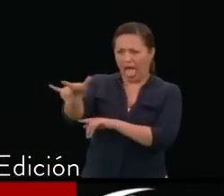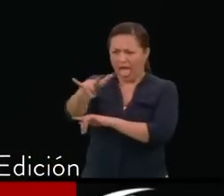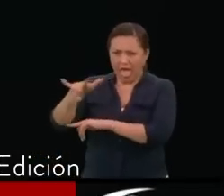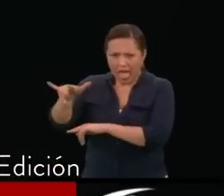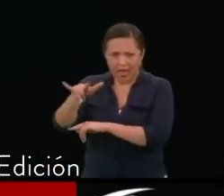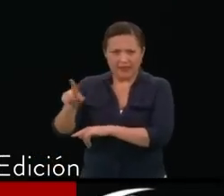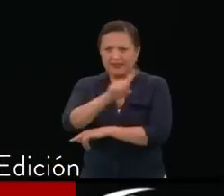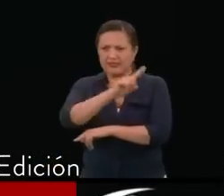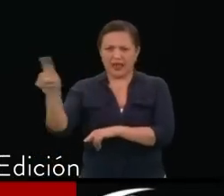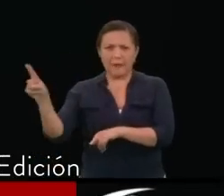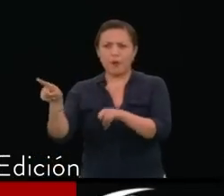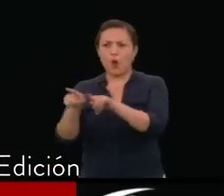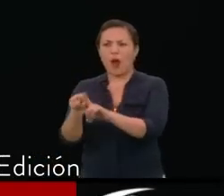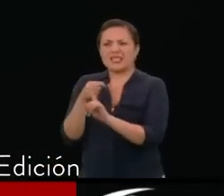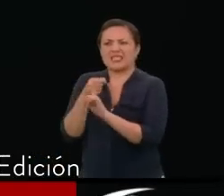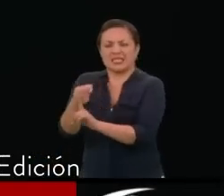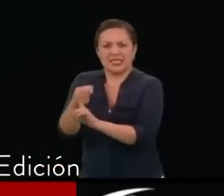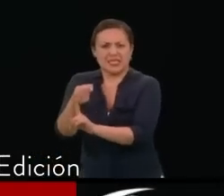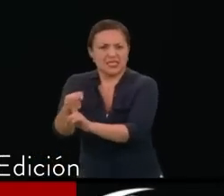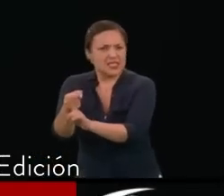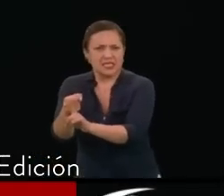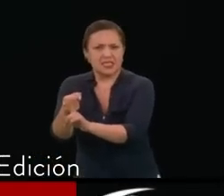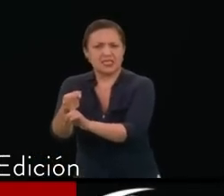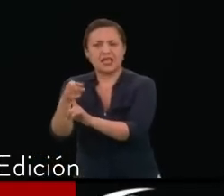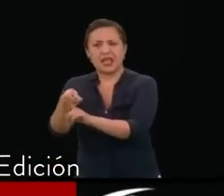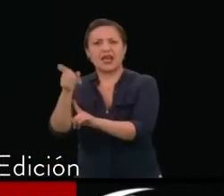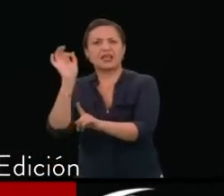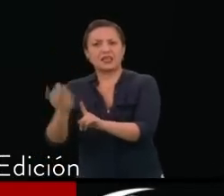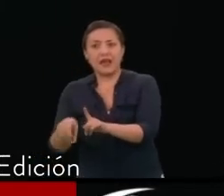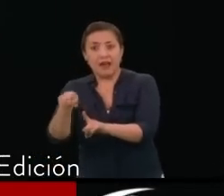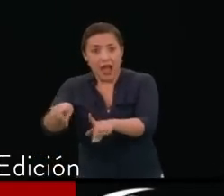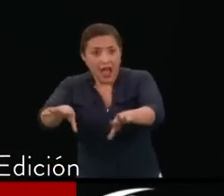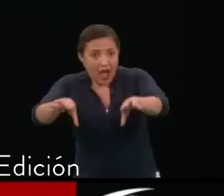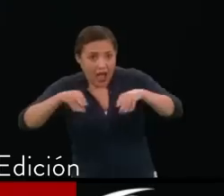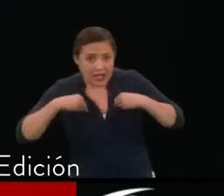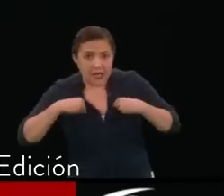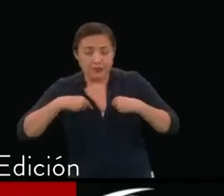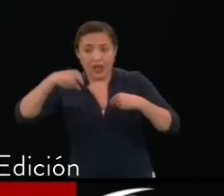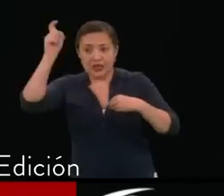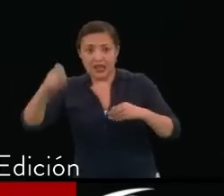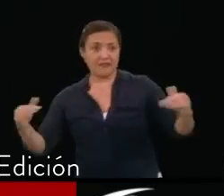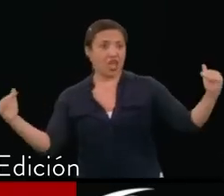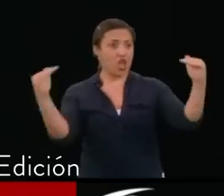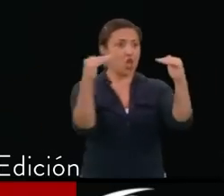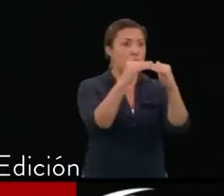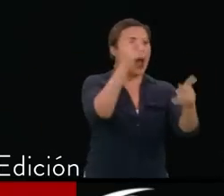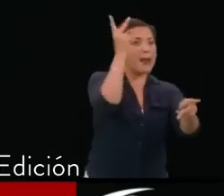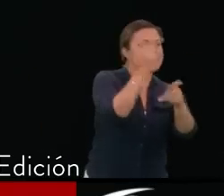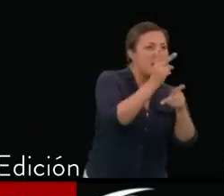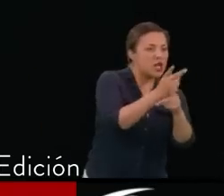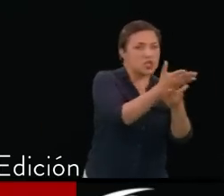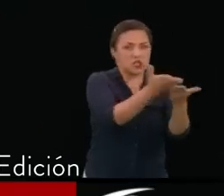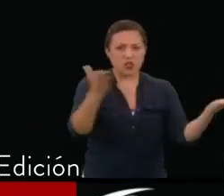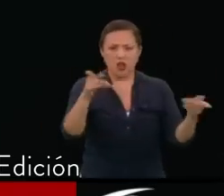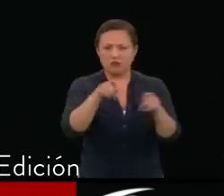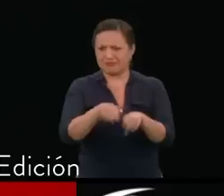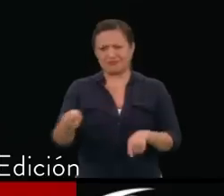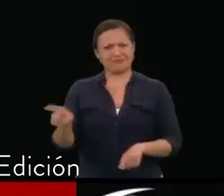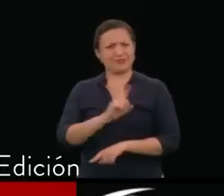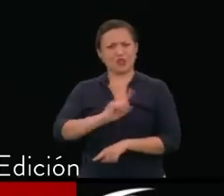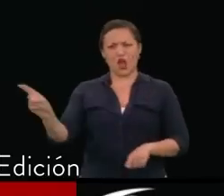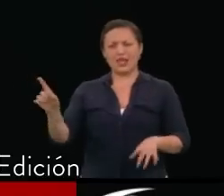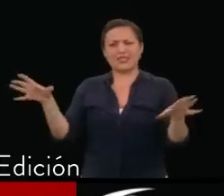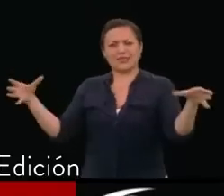ni conducirlas bajo presión a tener que aceptar que sean homologadas al terrorismo, porque estas